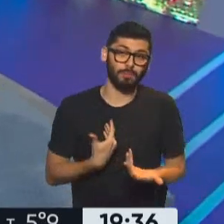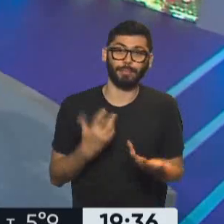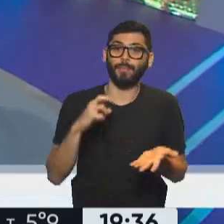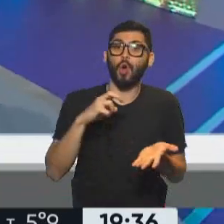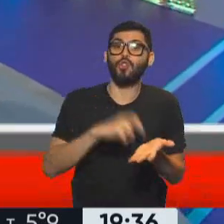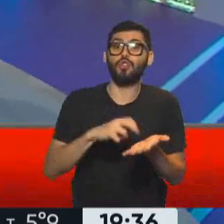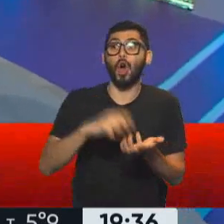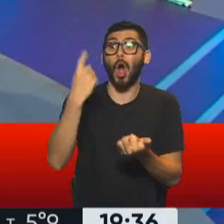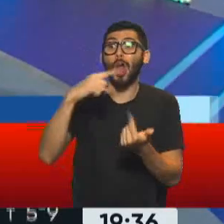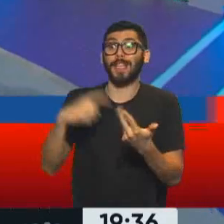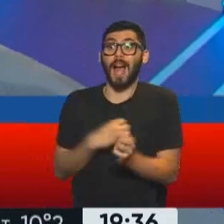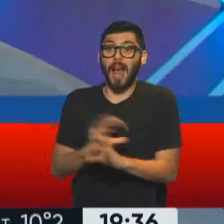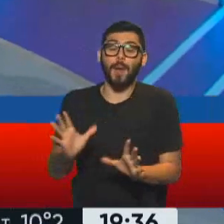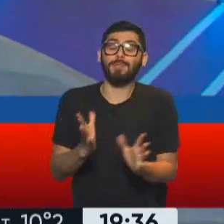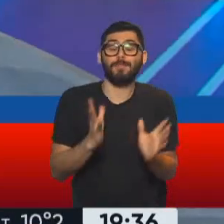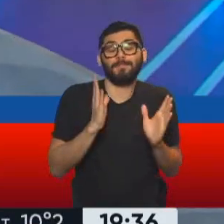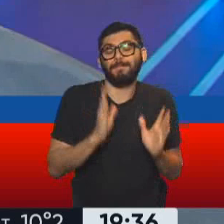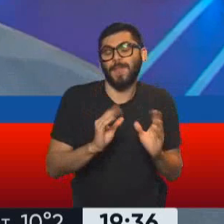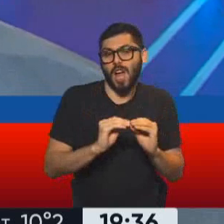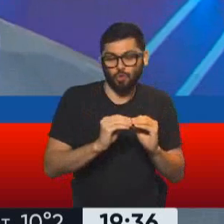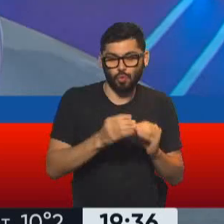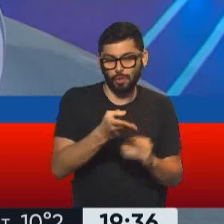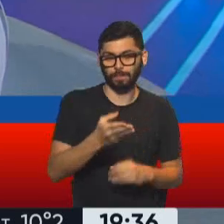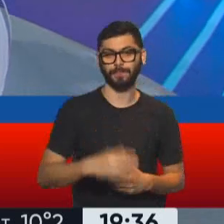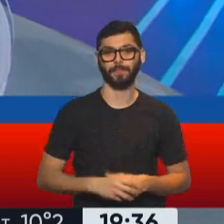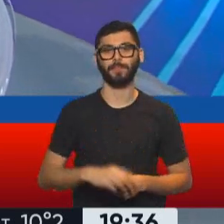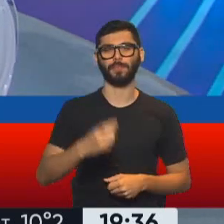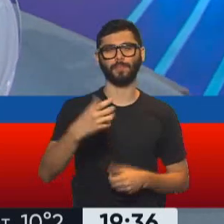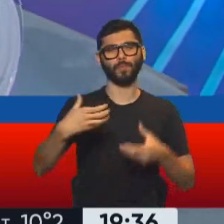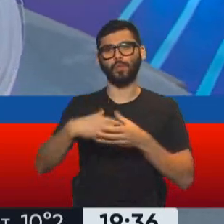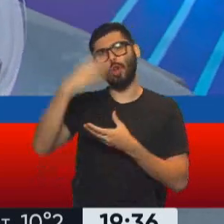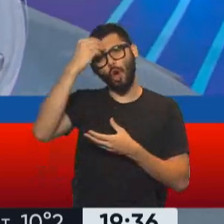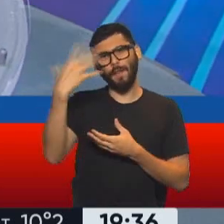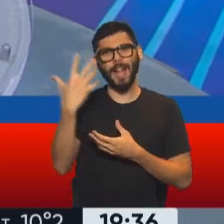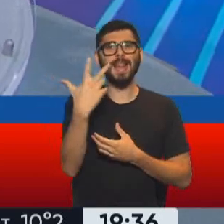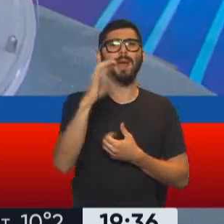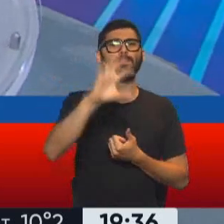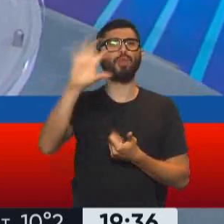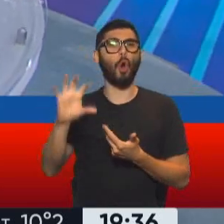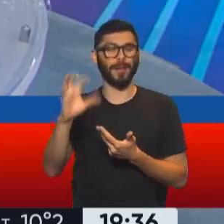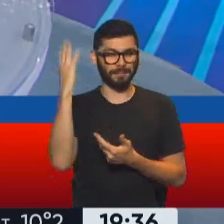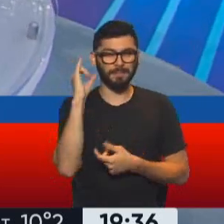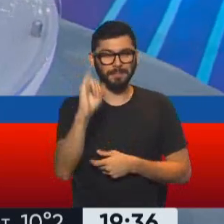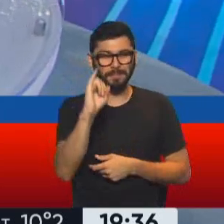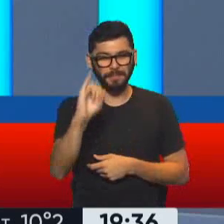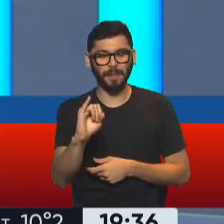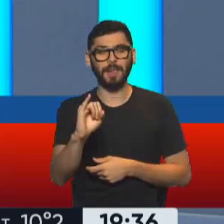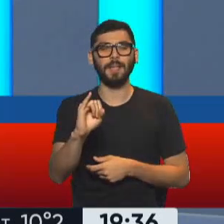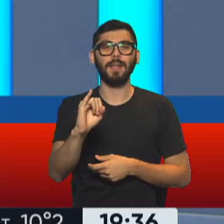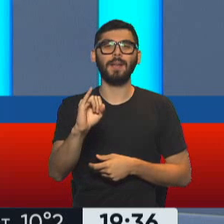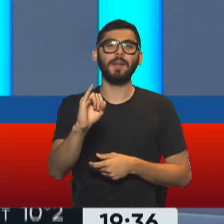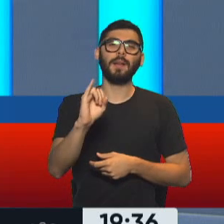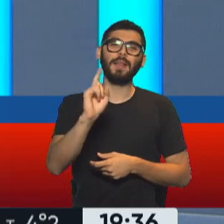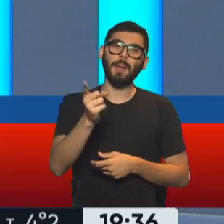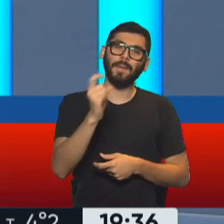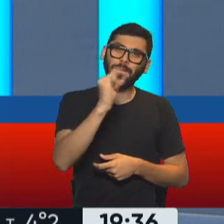tan tremendas recién contábamos la situación del oficialismo en tres provincias si las que venimos contando también es